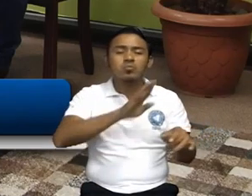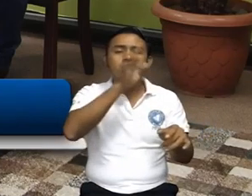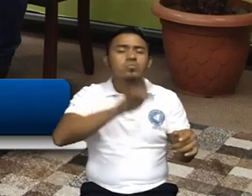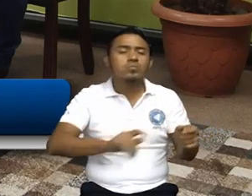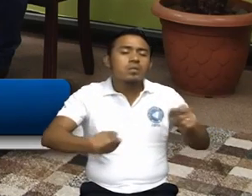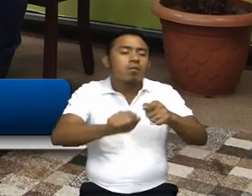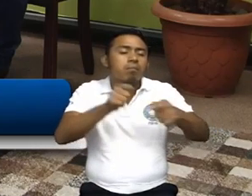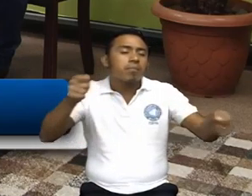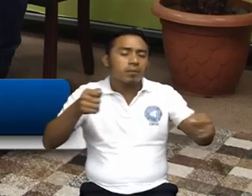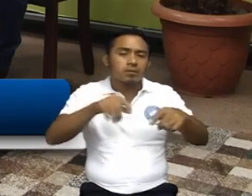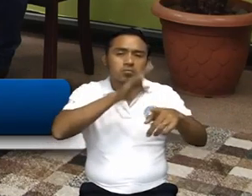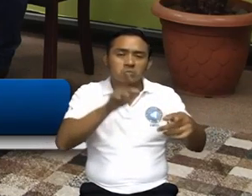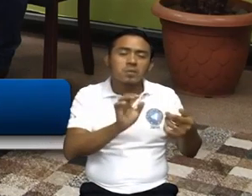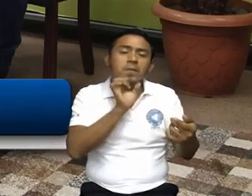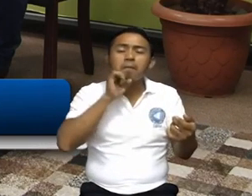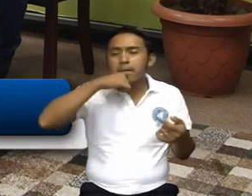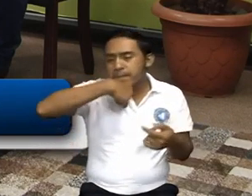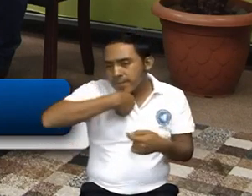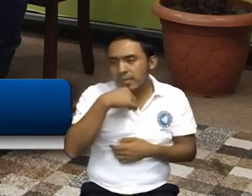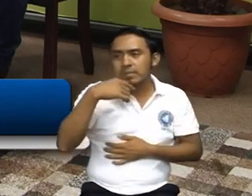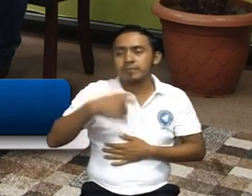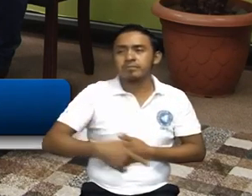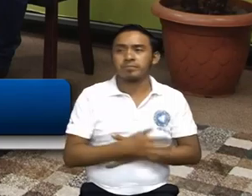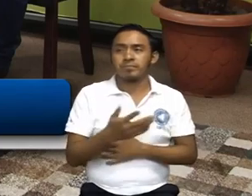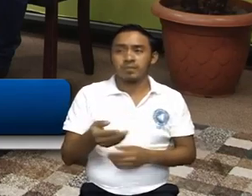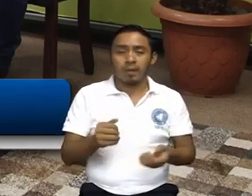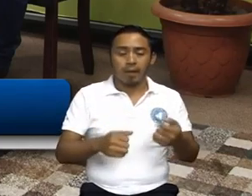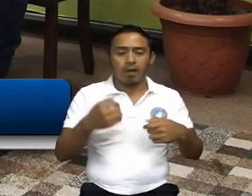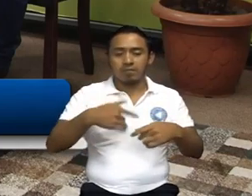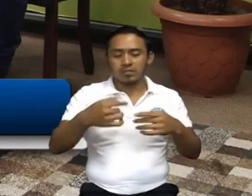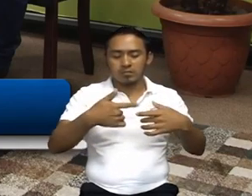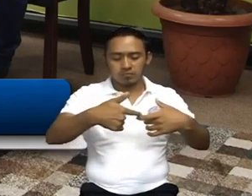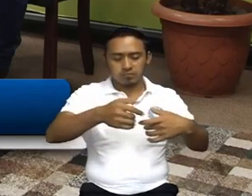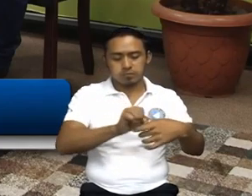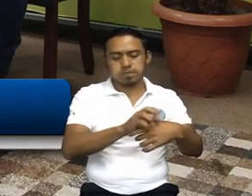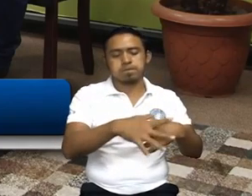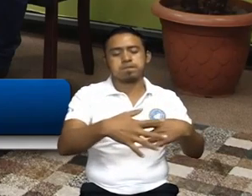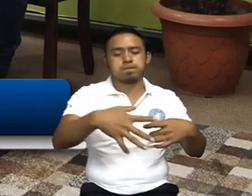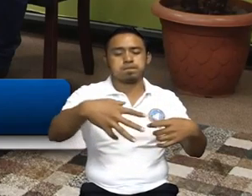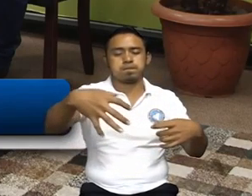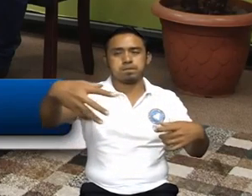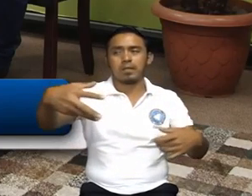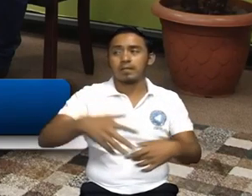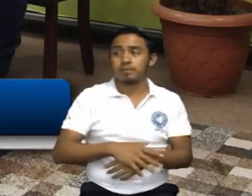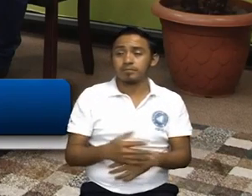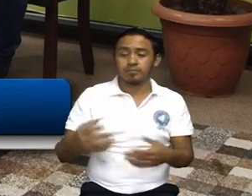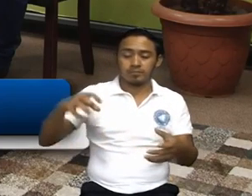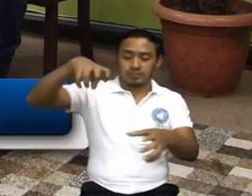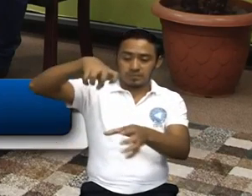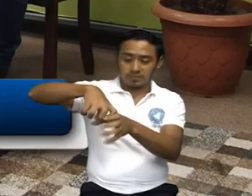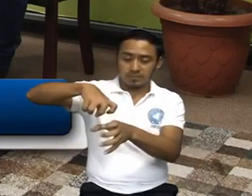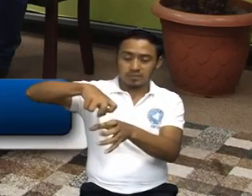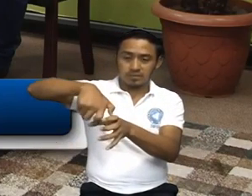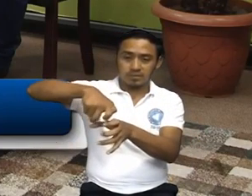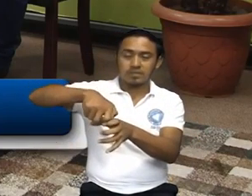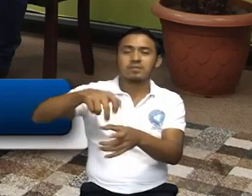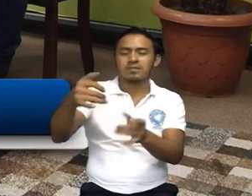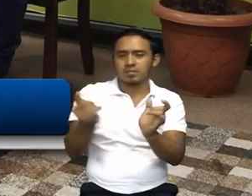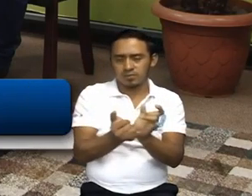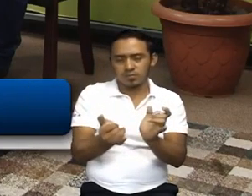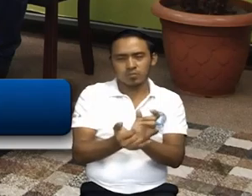que nunca se va a hacer rociar, y ahí vienen las fugas de gas. Así es, la válvula, que es uno de los accidentes también